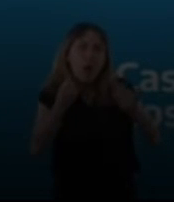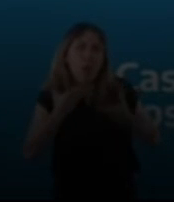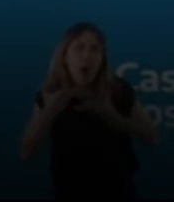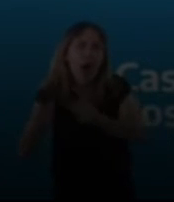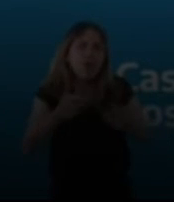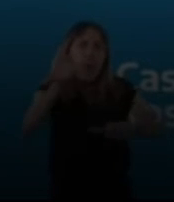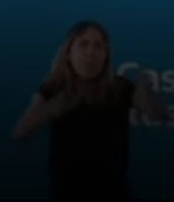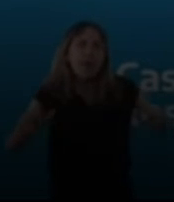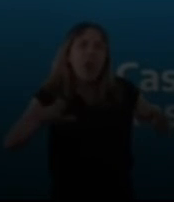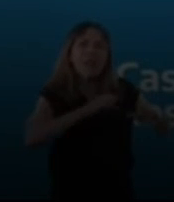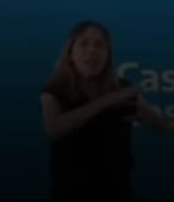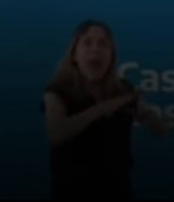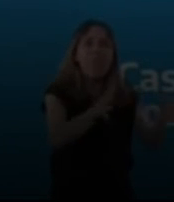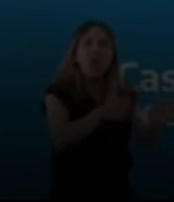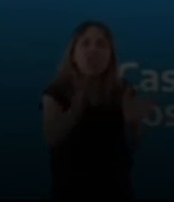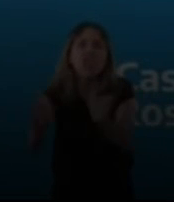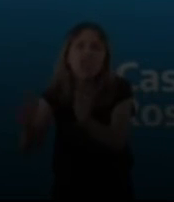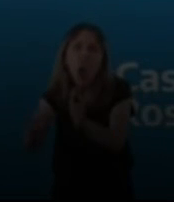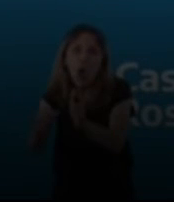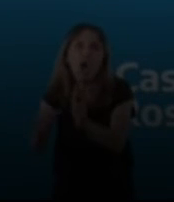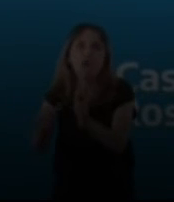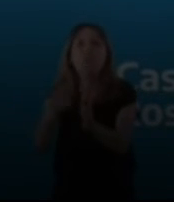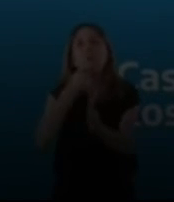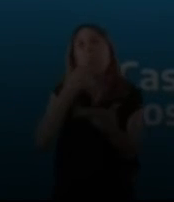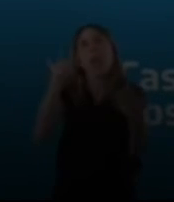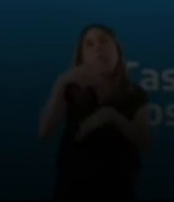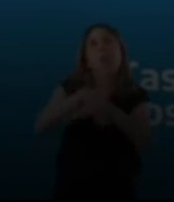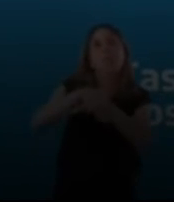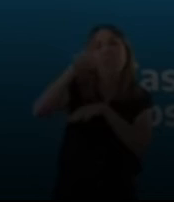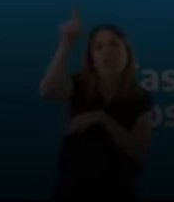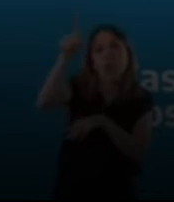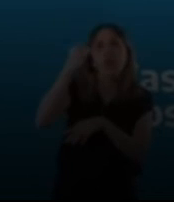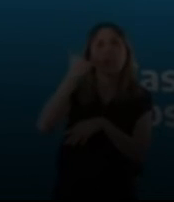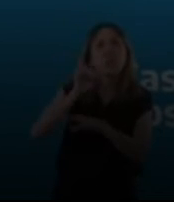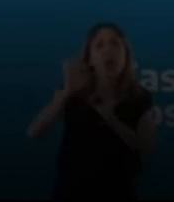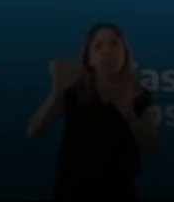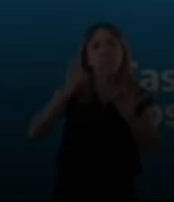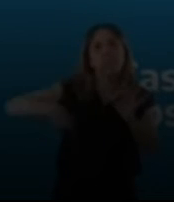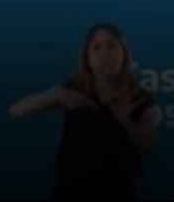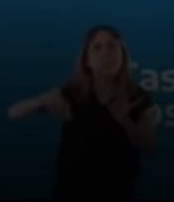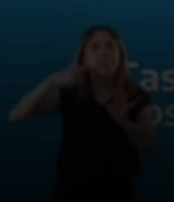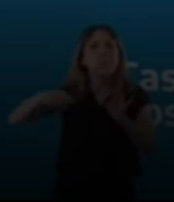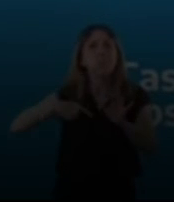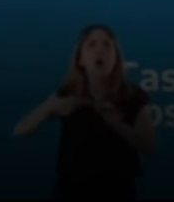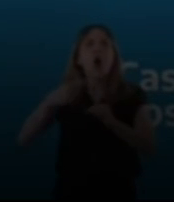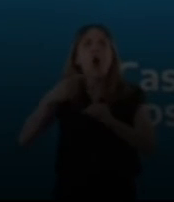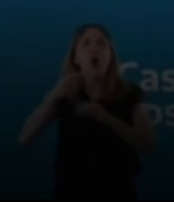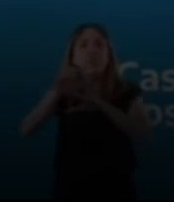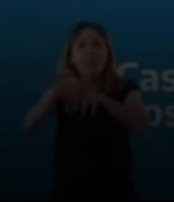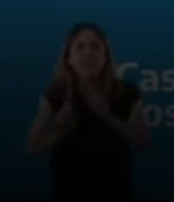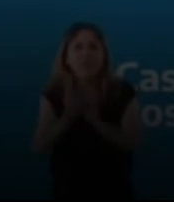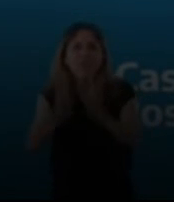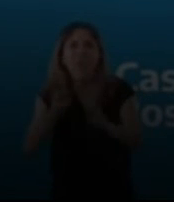medianos productores para que, así como en Misiones implementamos que los pequeños y medianos productores de yerba puedan acceder a más tierra